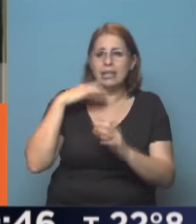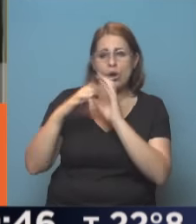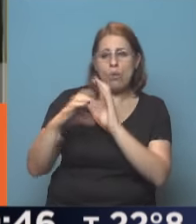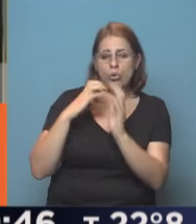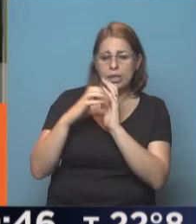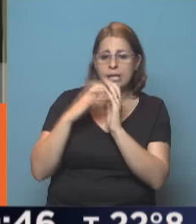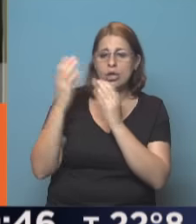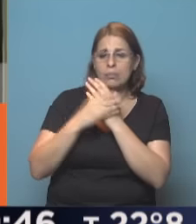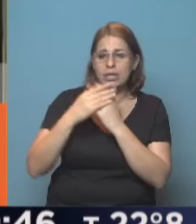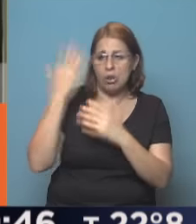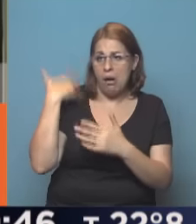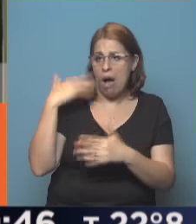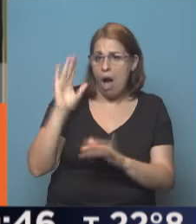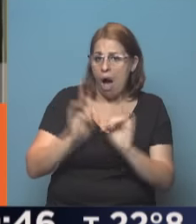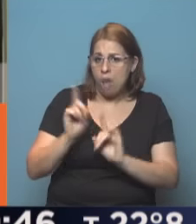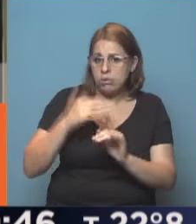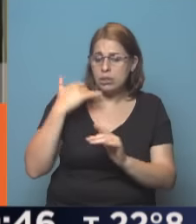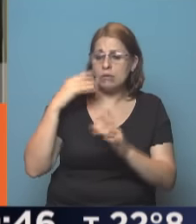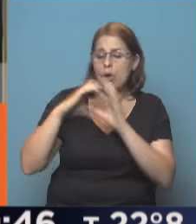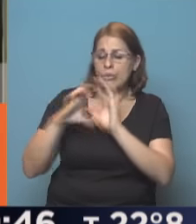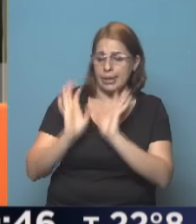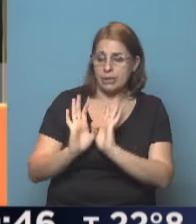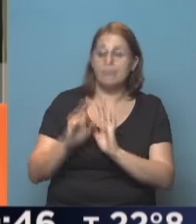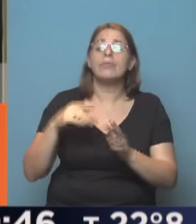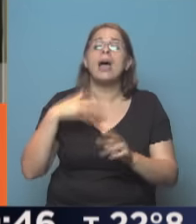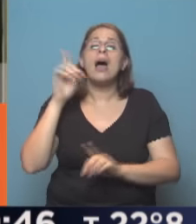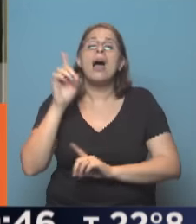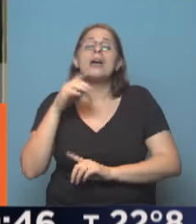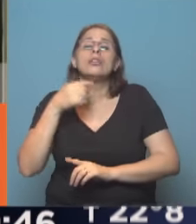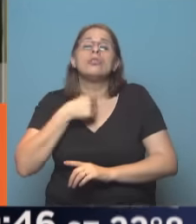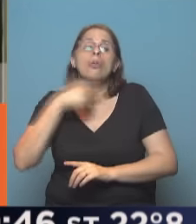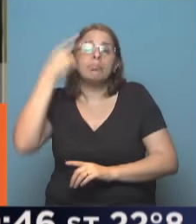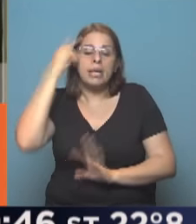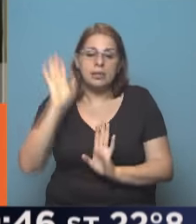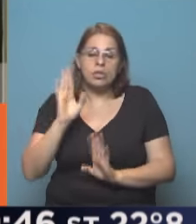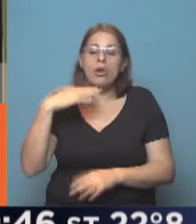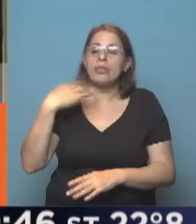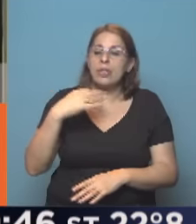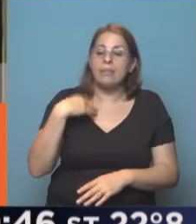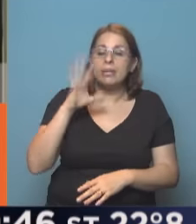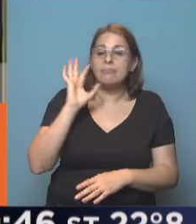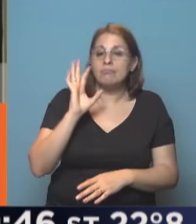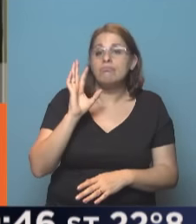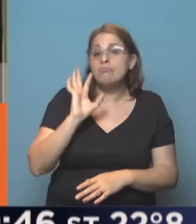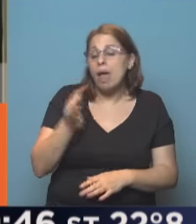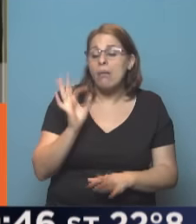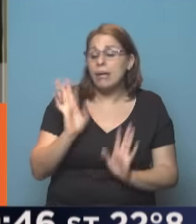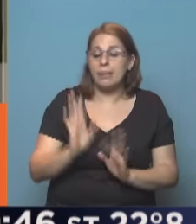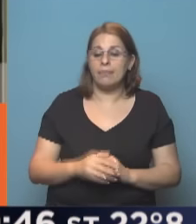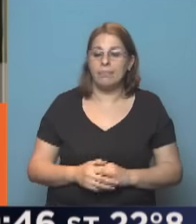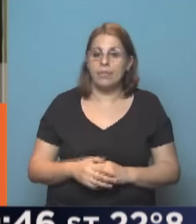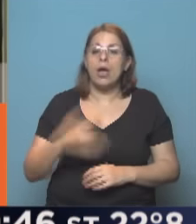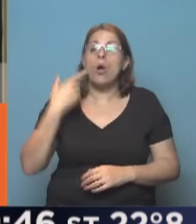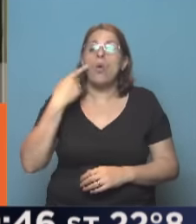forma regular. Creo, más allá del planteo, que tenemos que reconocer, porque nosotros ahora,